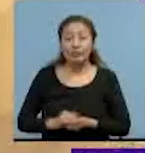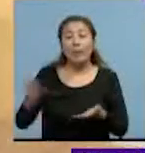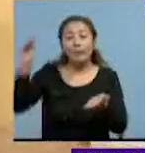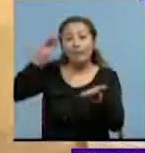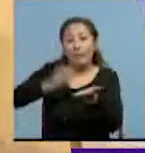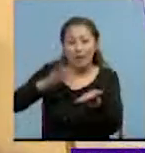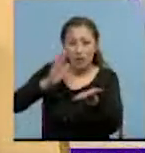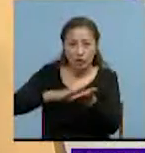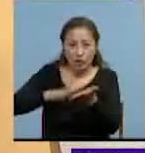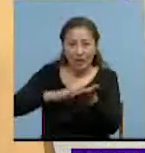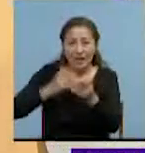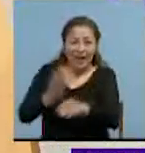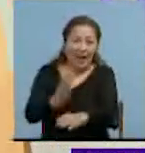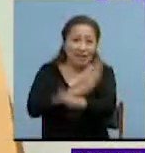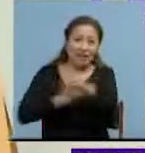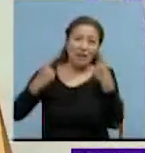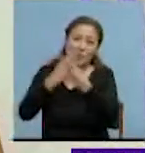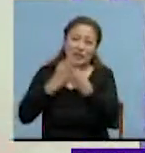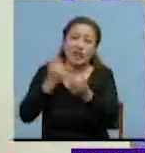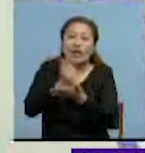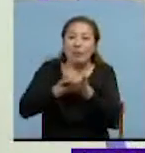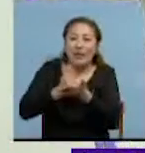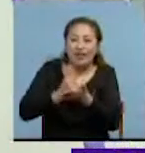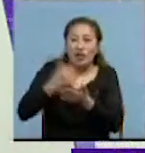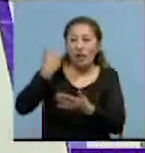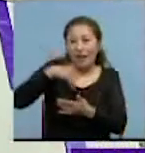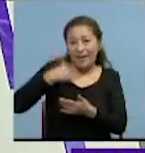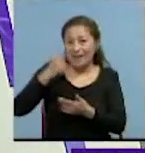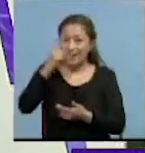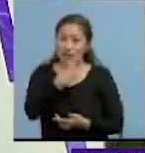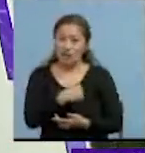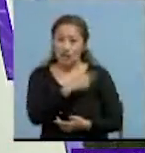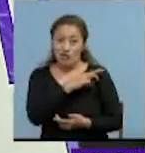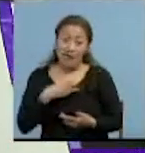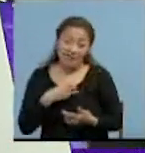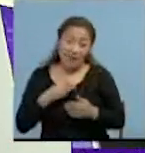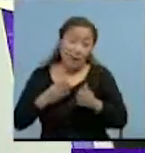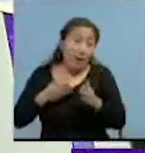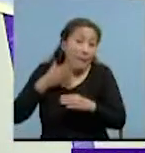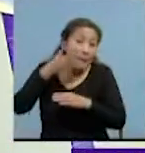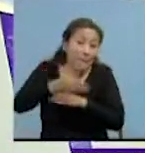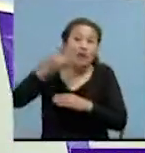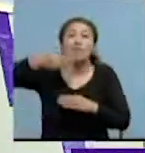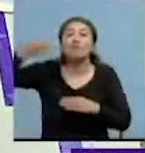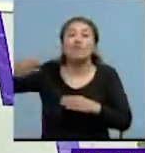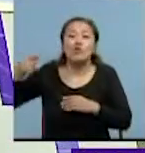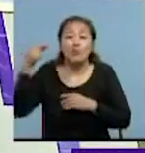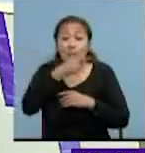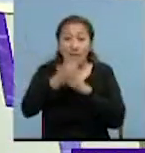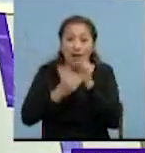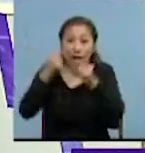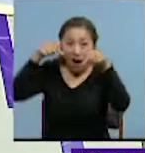más sobre esta previa, esperando por Argentina, esperando por Croacia. Nos vamos a Purmamarca en este